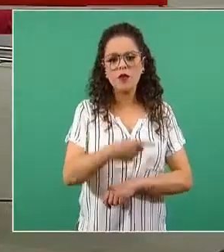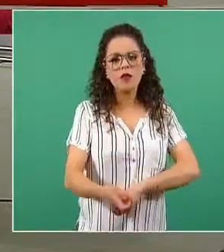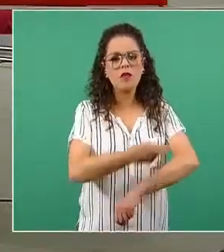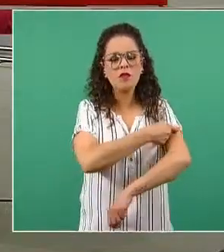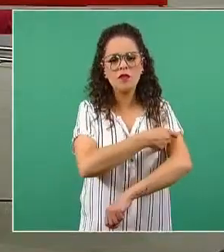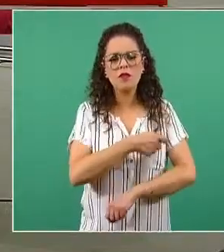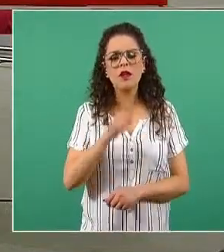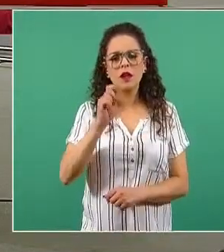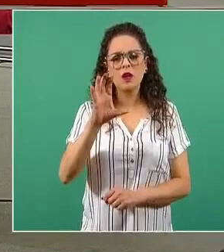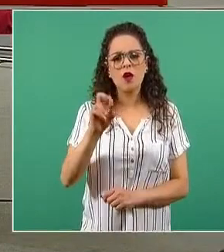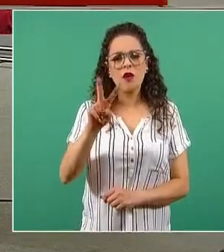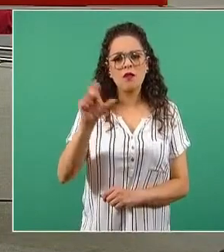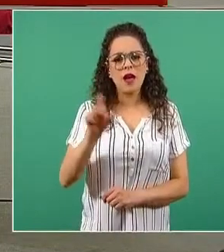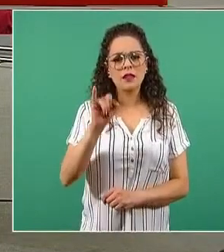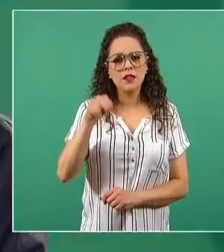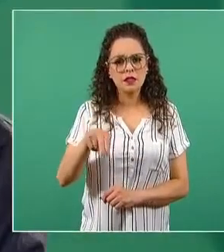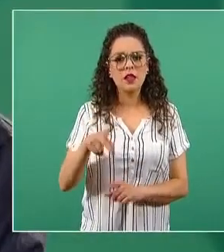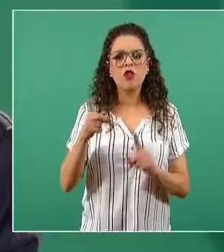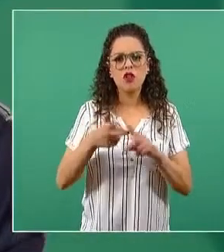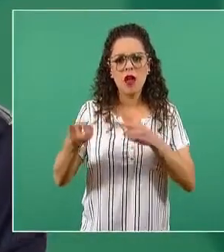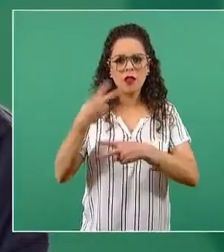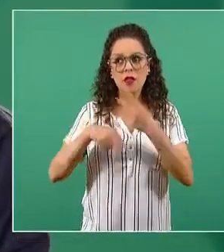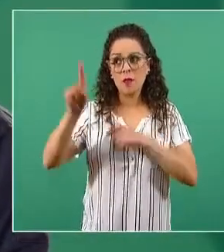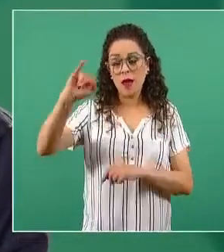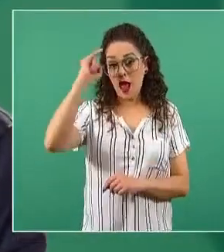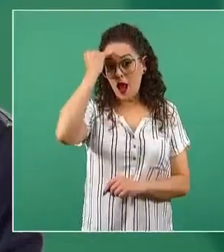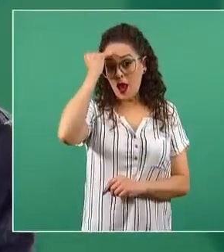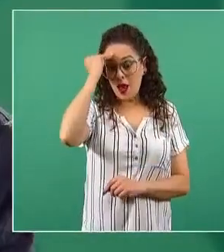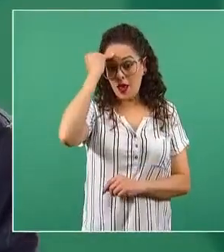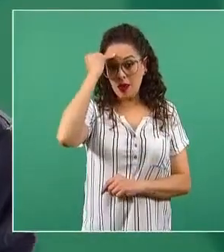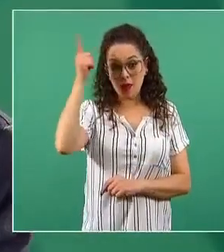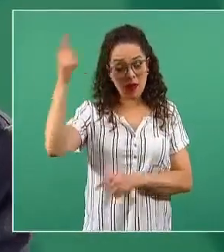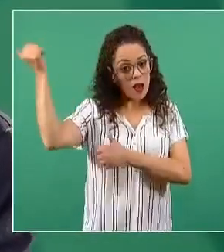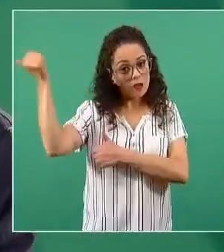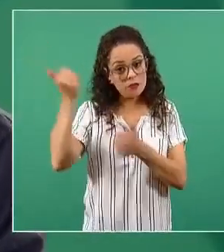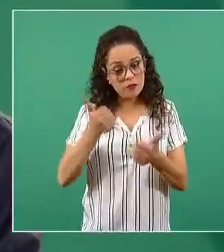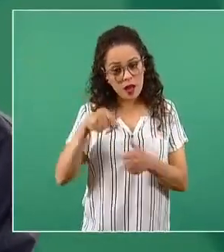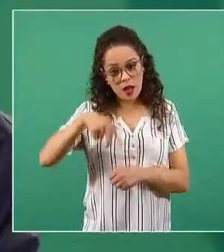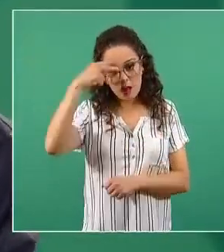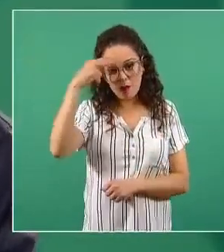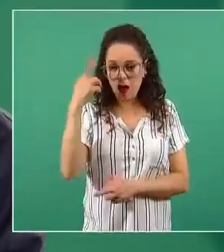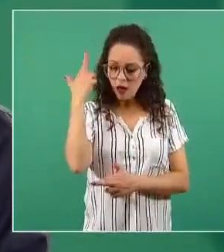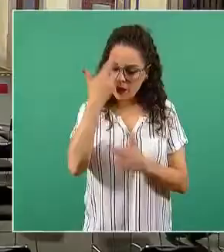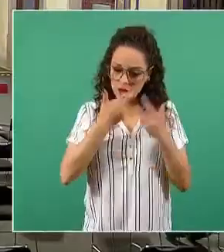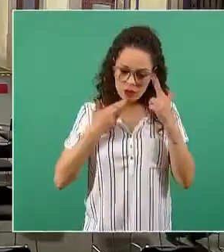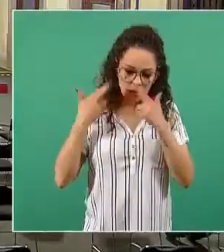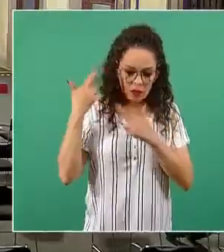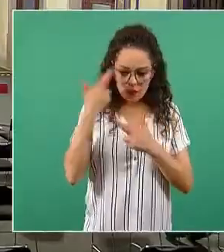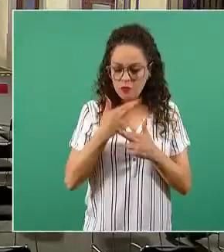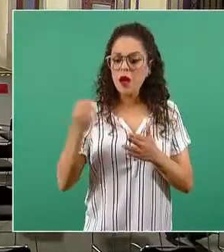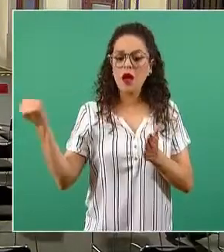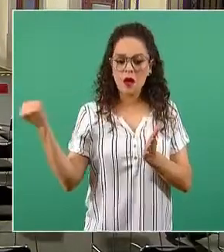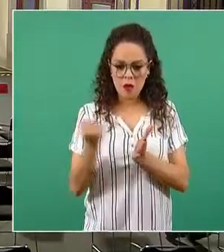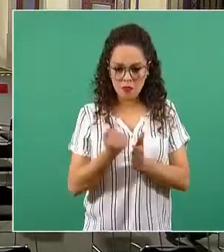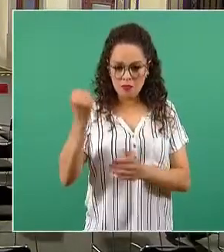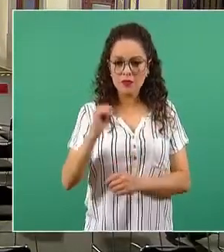Covaxin, de origen de la India, que México revisó y aprobó con una recomendación unánime del Comité de